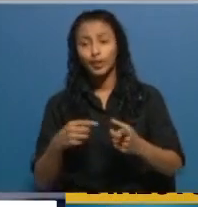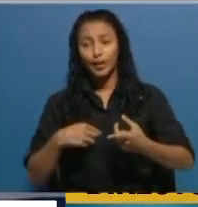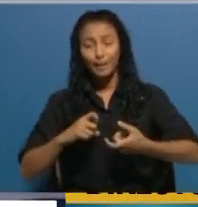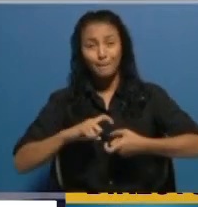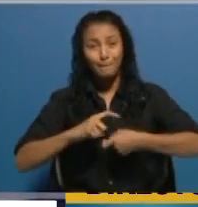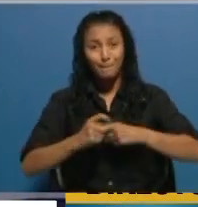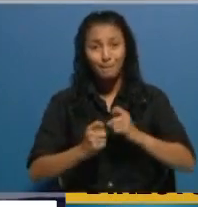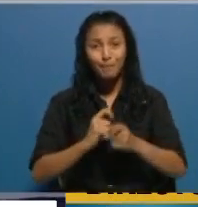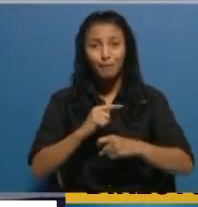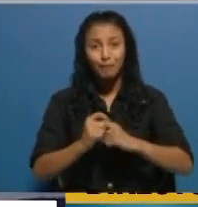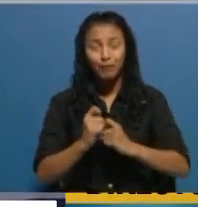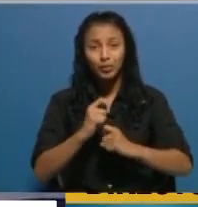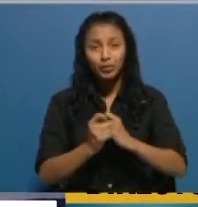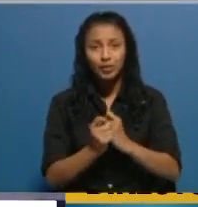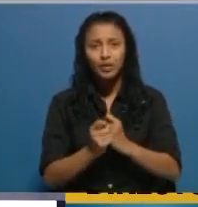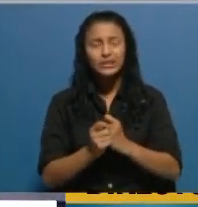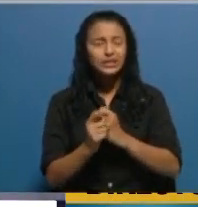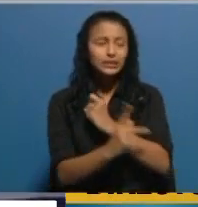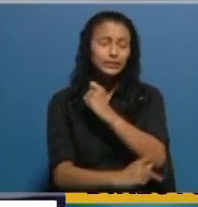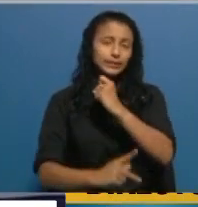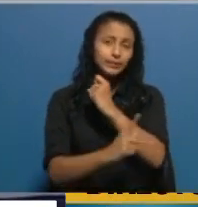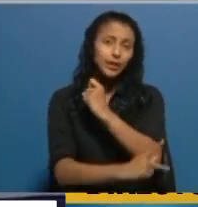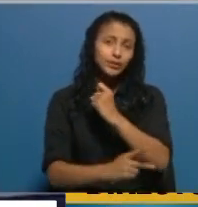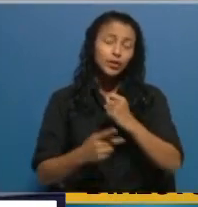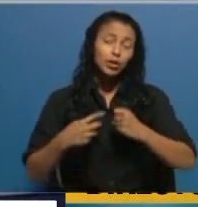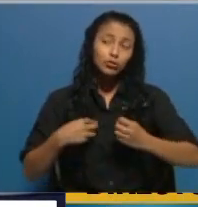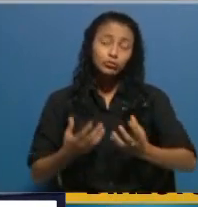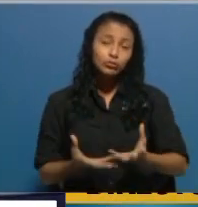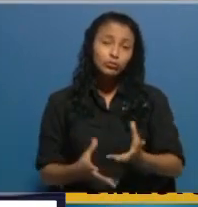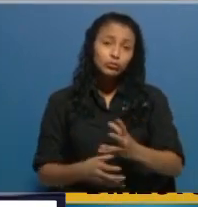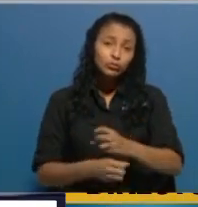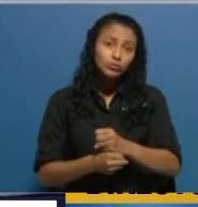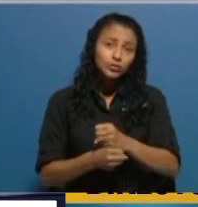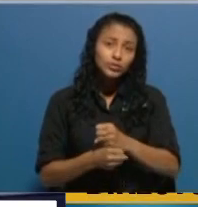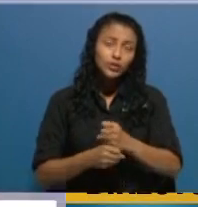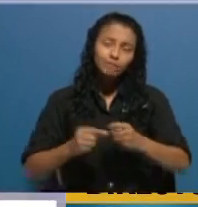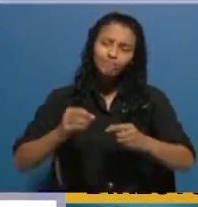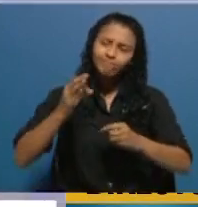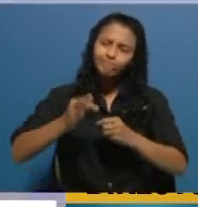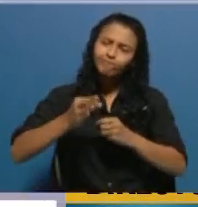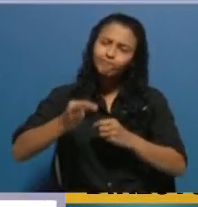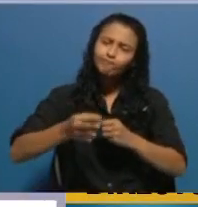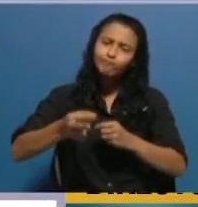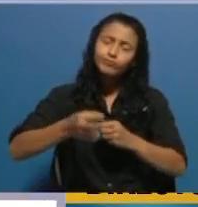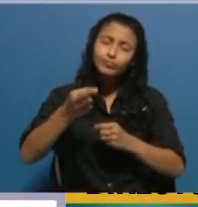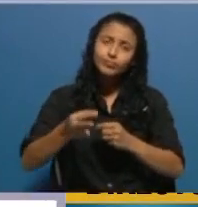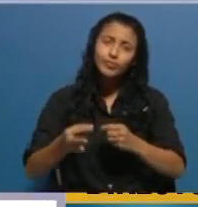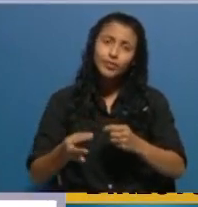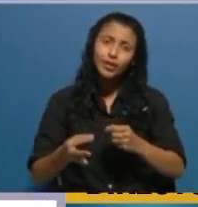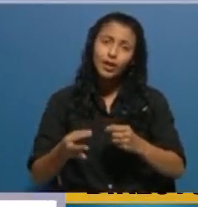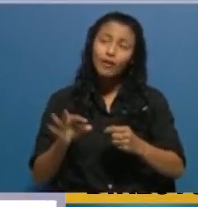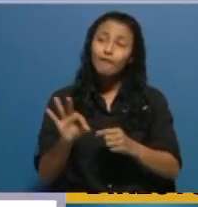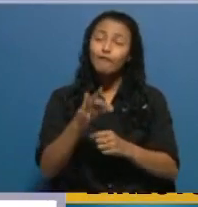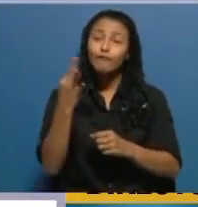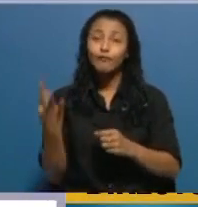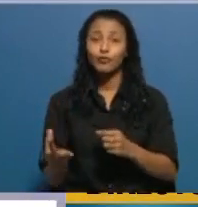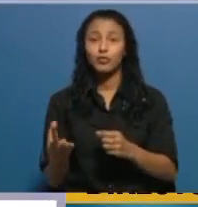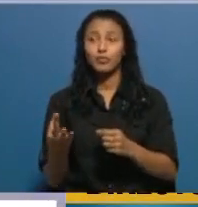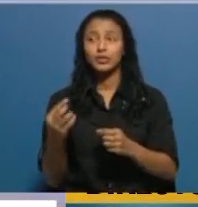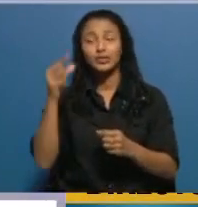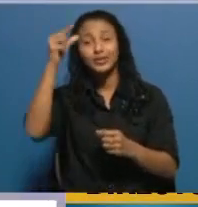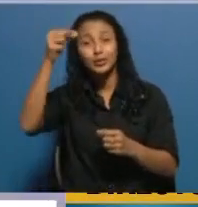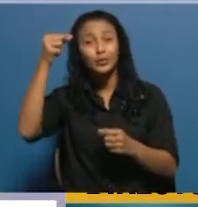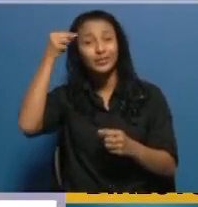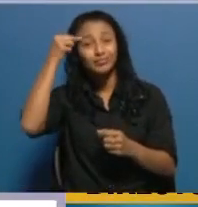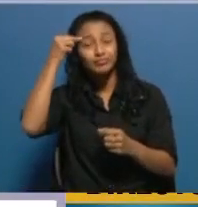que vive el país nos obliga a superar esquemas y formas de gobernabilidad agotados que degeneraron